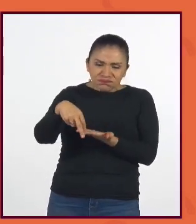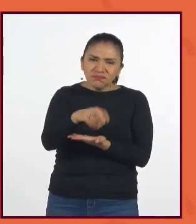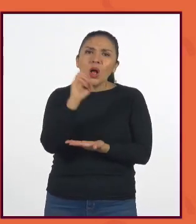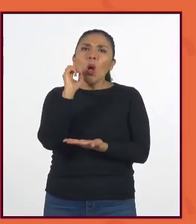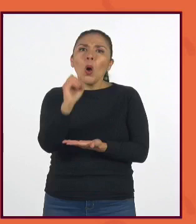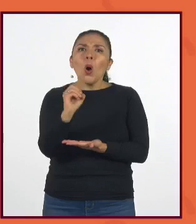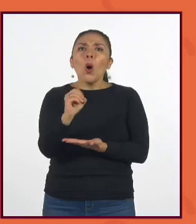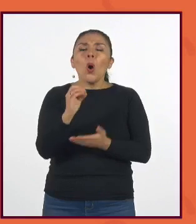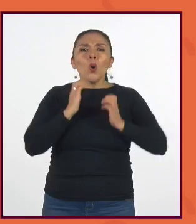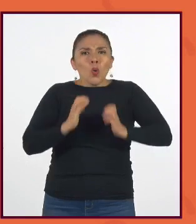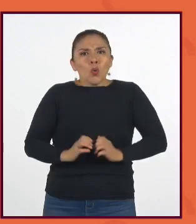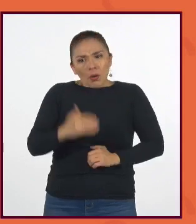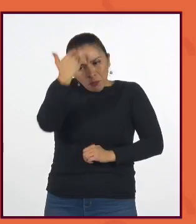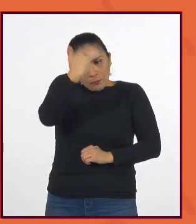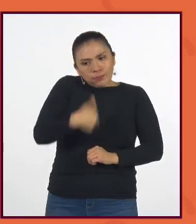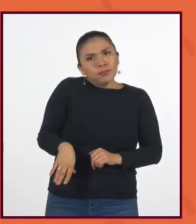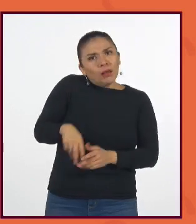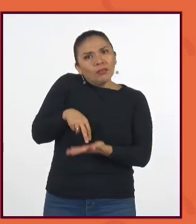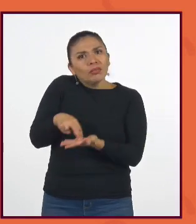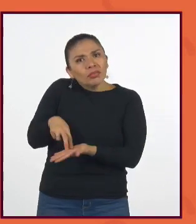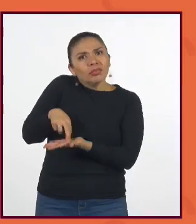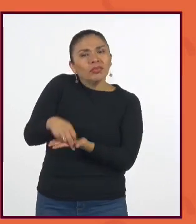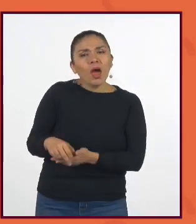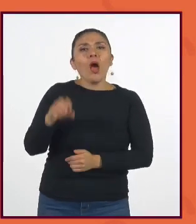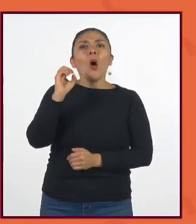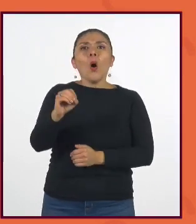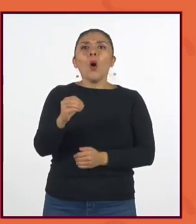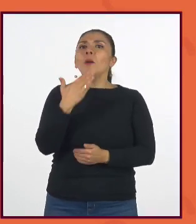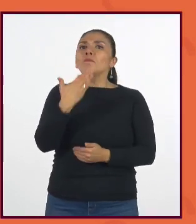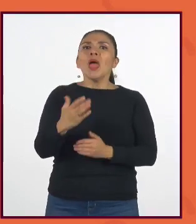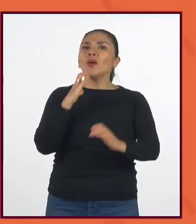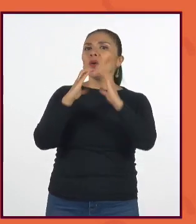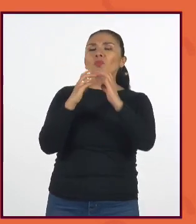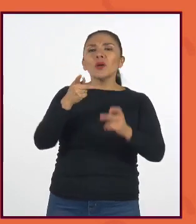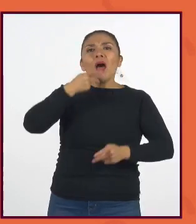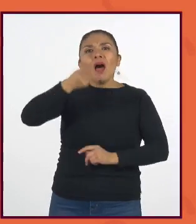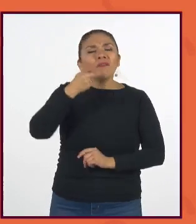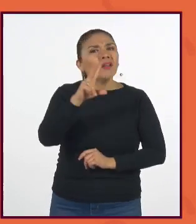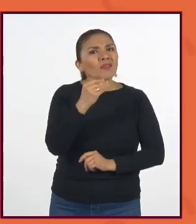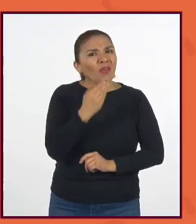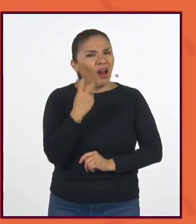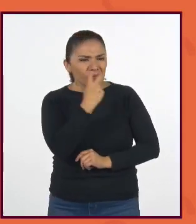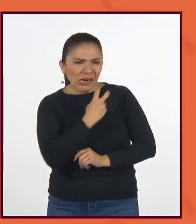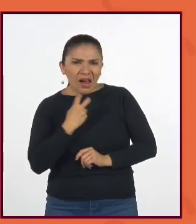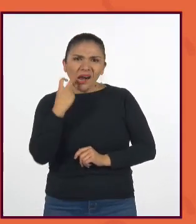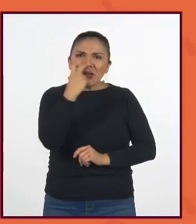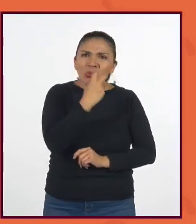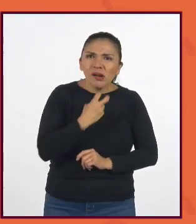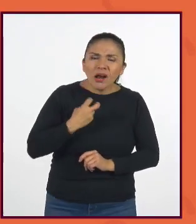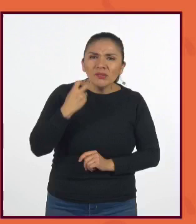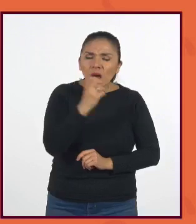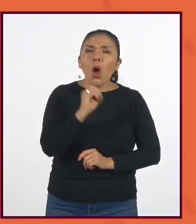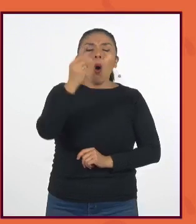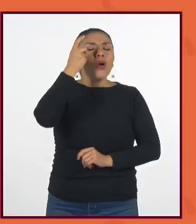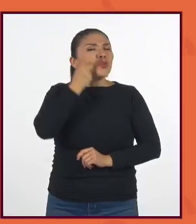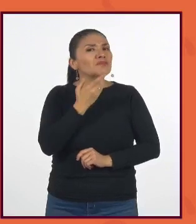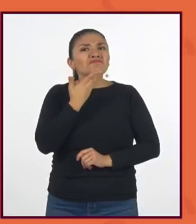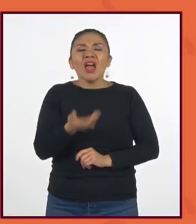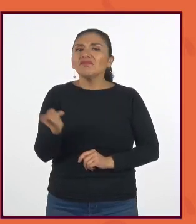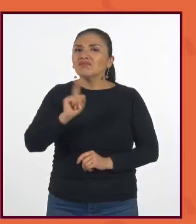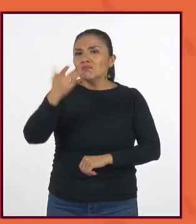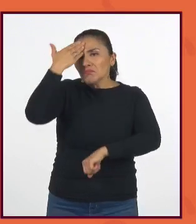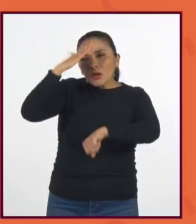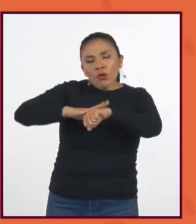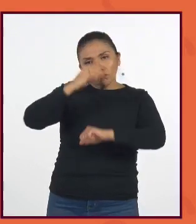solo lado del cuerpo, también problemas en la articulación y las alteraciones del sueño, de la